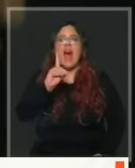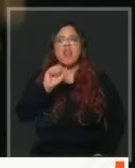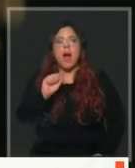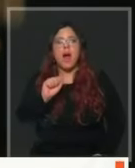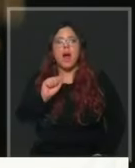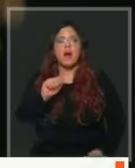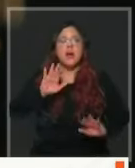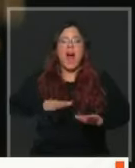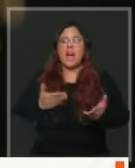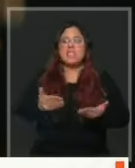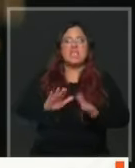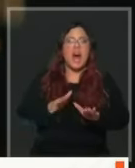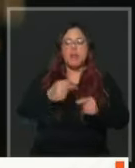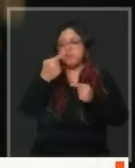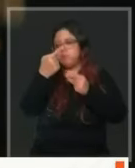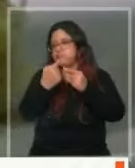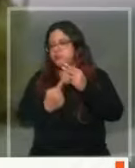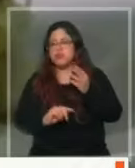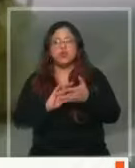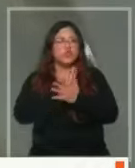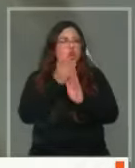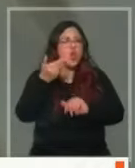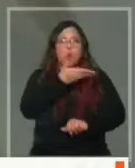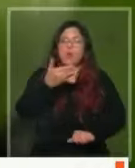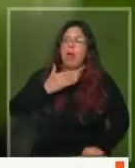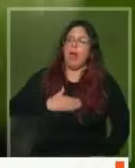asados de tira, de todo lo que ustedes quieran.